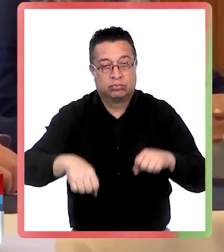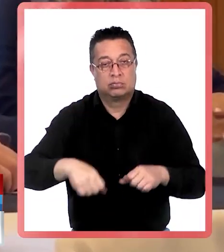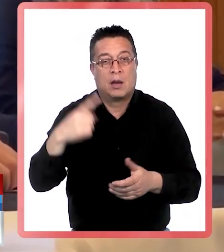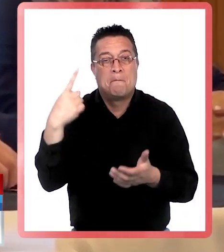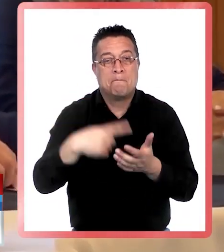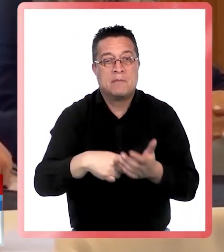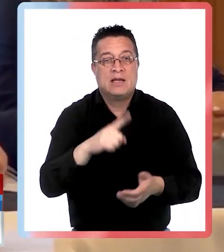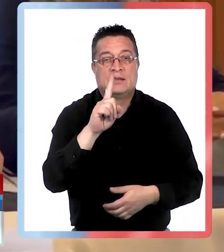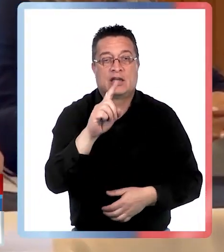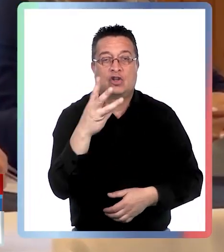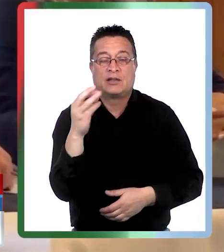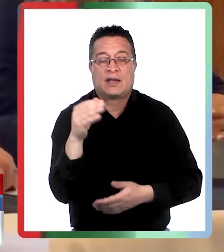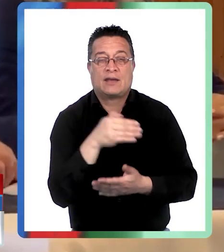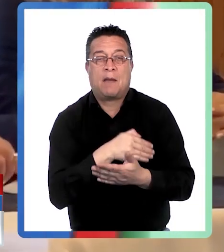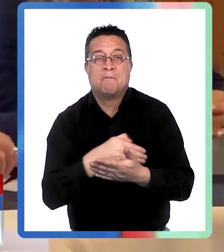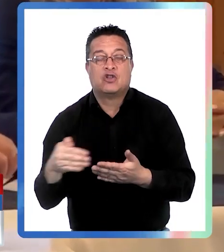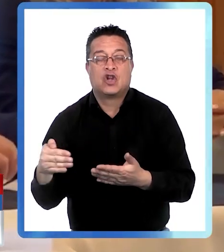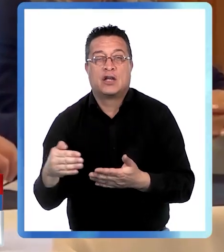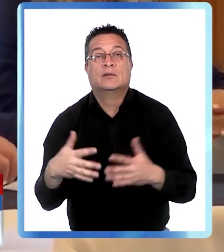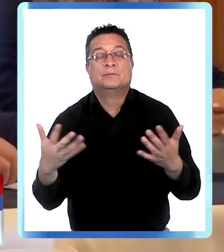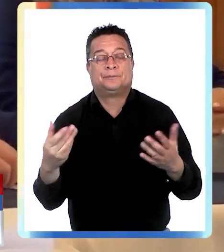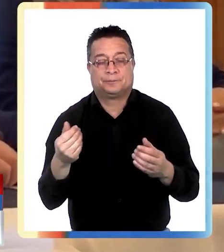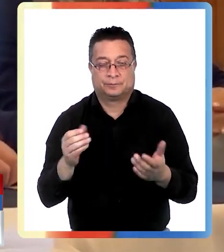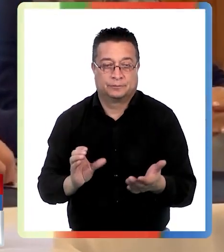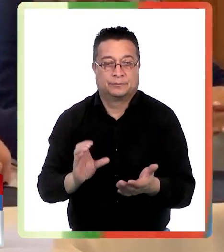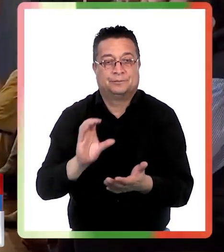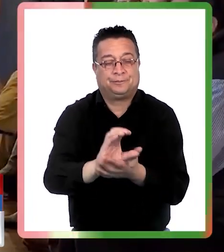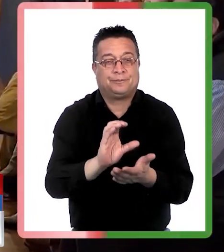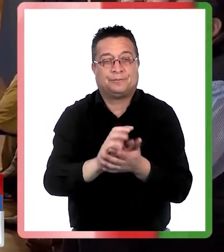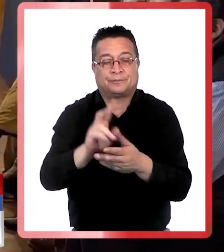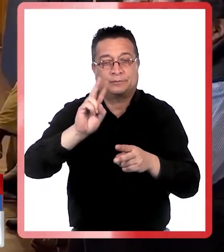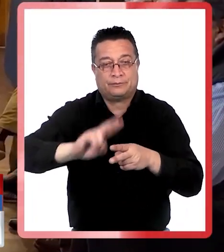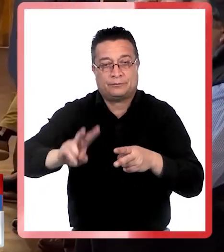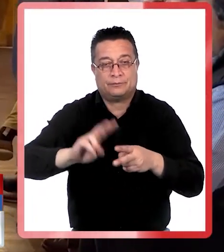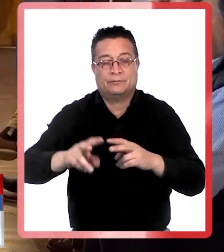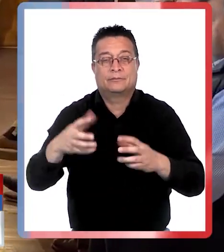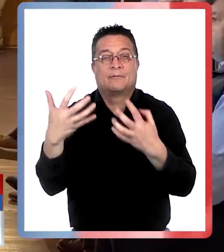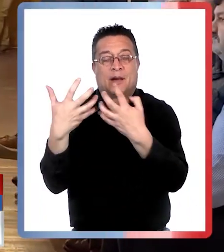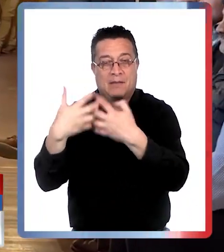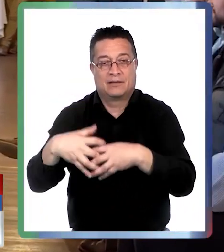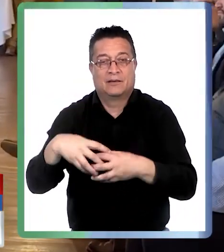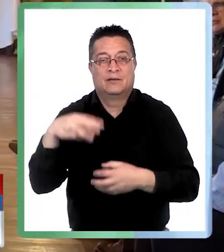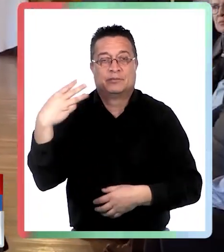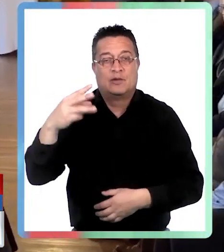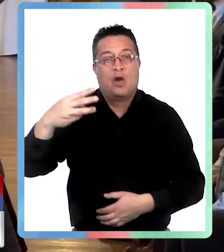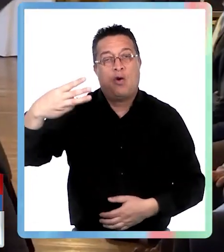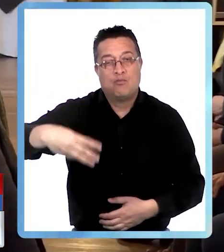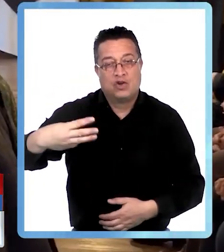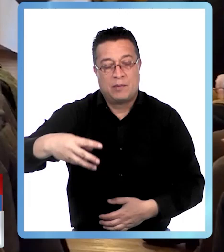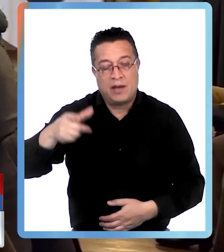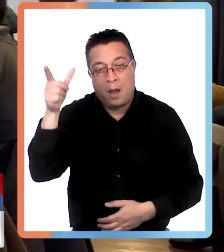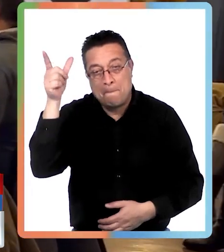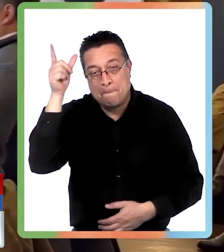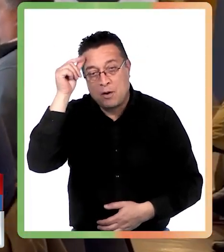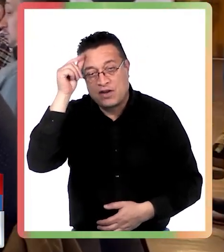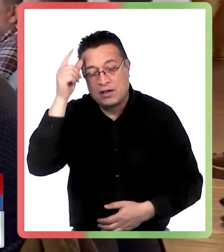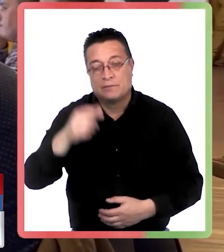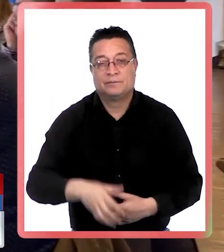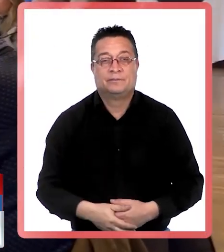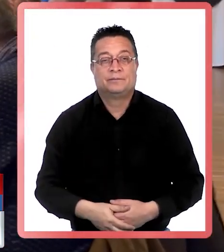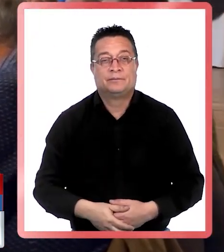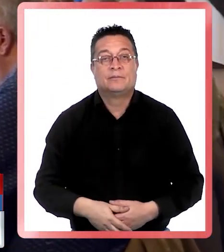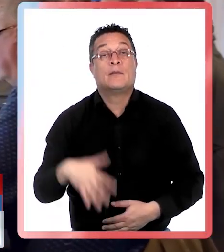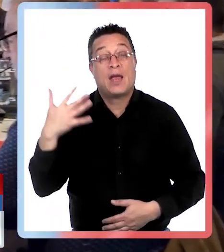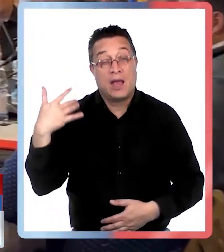aprobaron alrededor de 1130 millones de pesos en recursos para la reposición de maquinarias de la ilustre municipalidad de